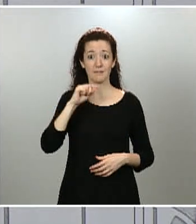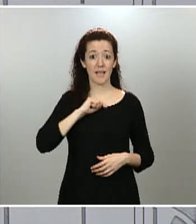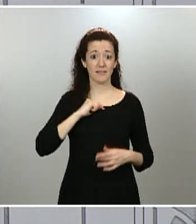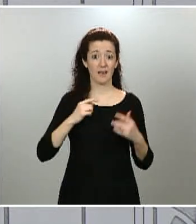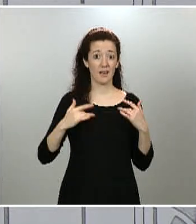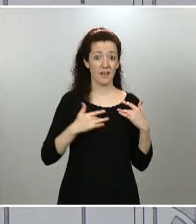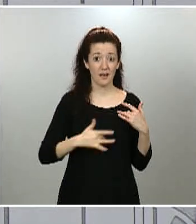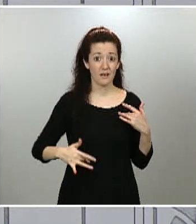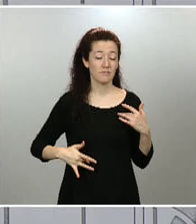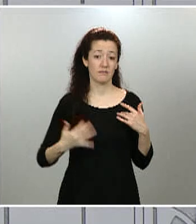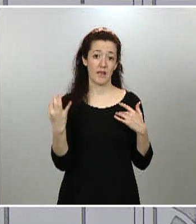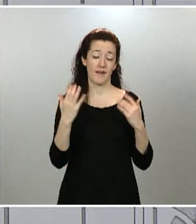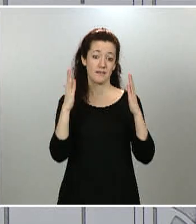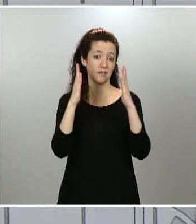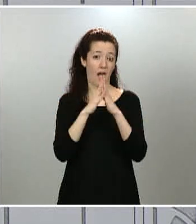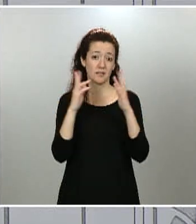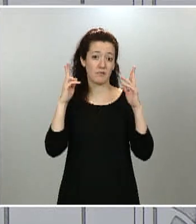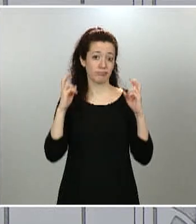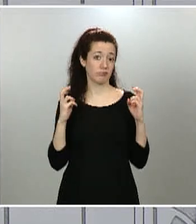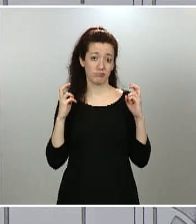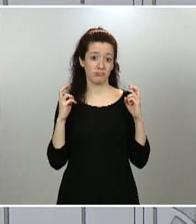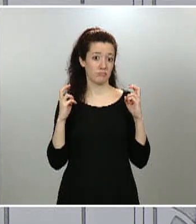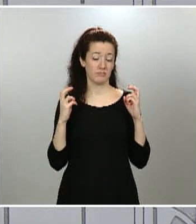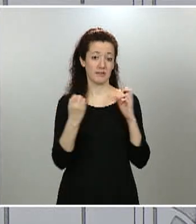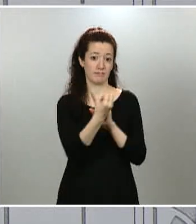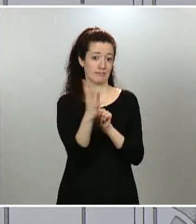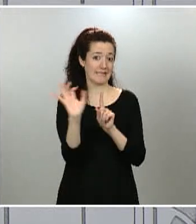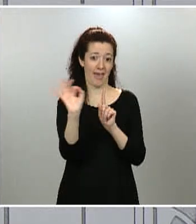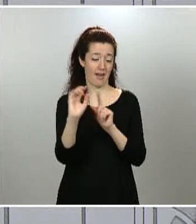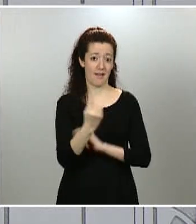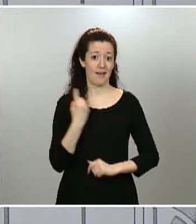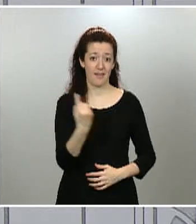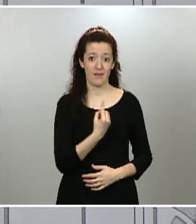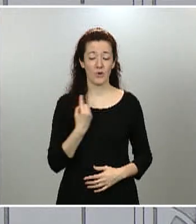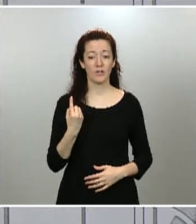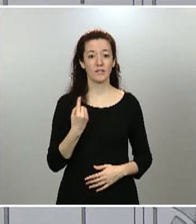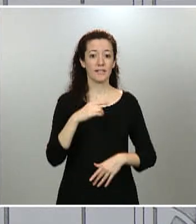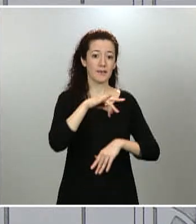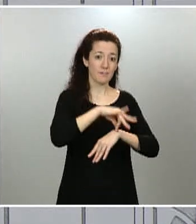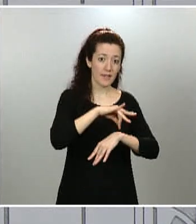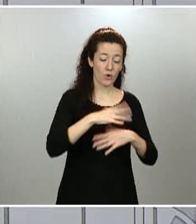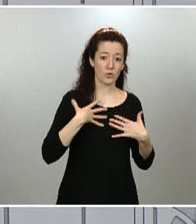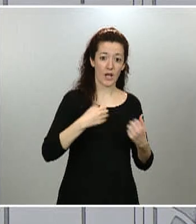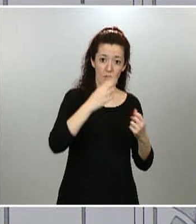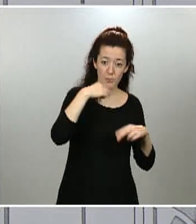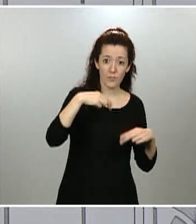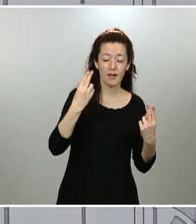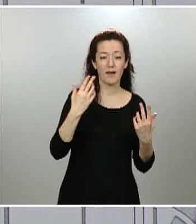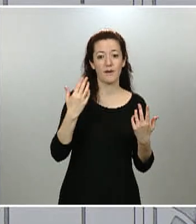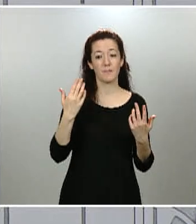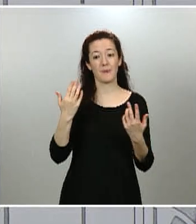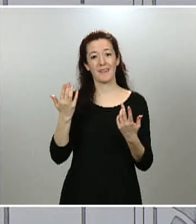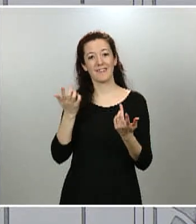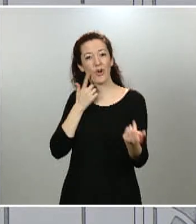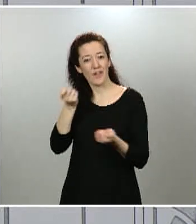adecuado y los médicos de salud pública, los de atención primaria, el seguimiento adecuado, y los médicos de salud pública en coordinación con la atención primaria, valorar